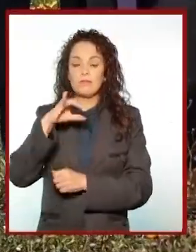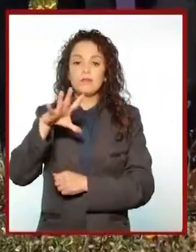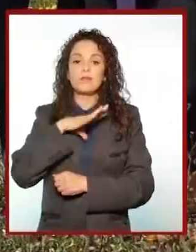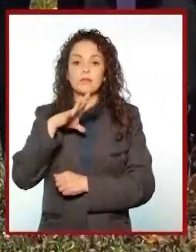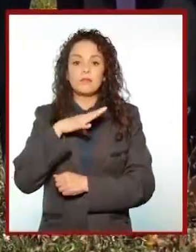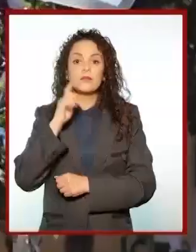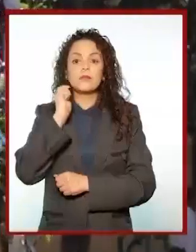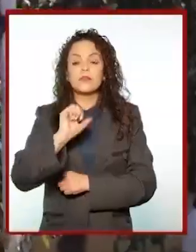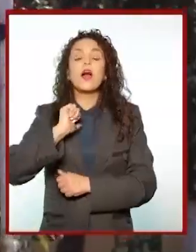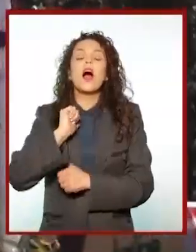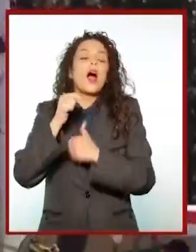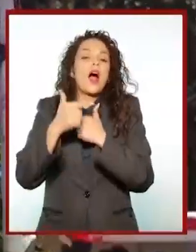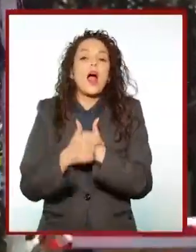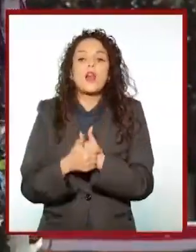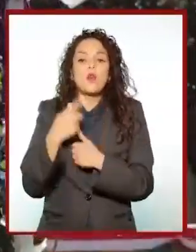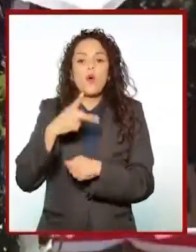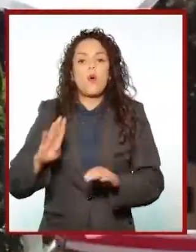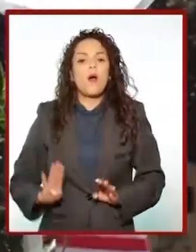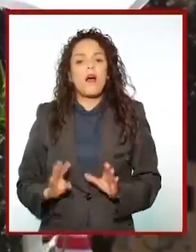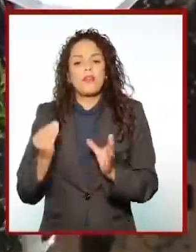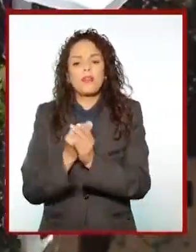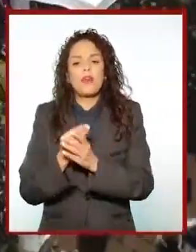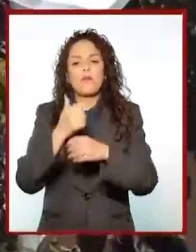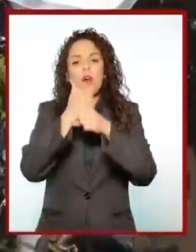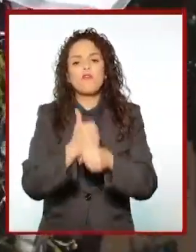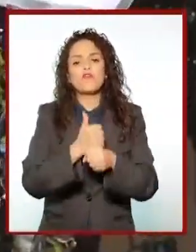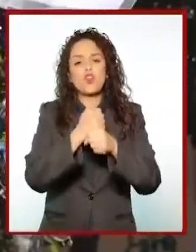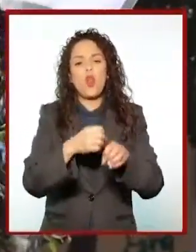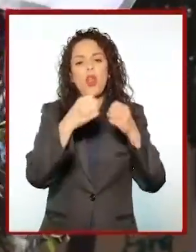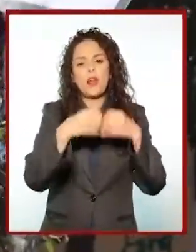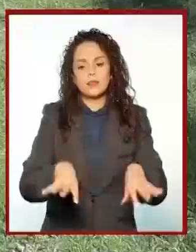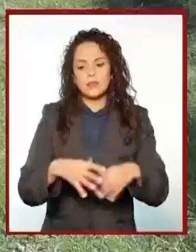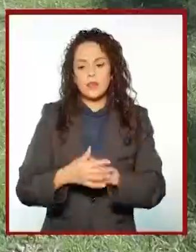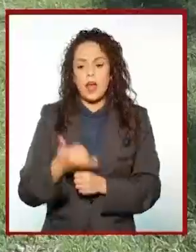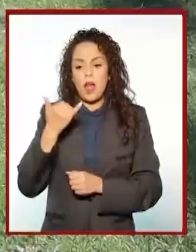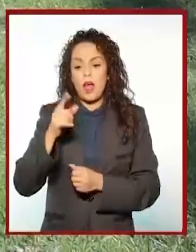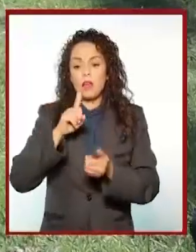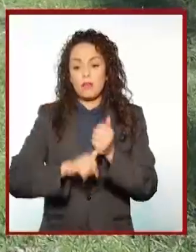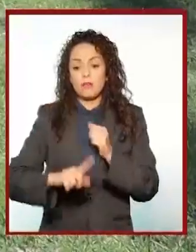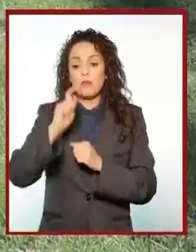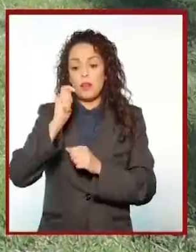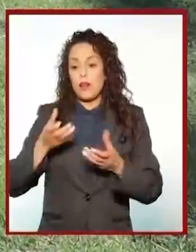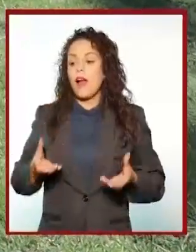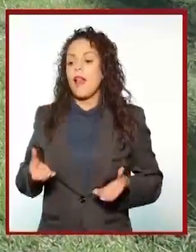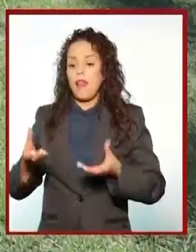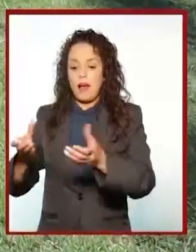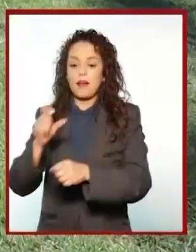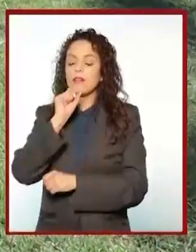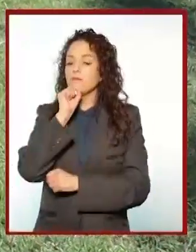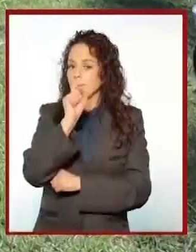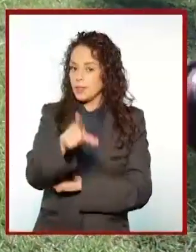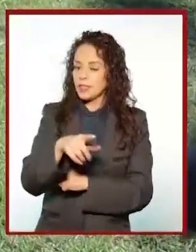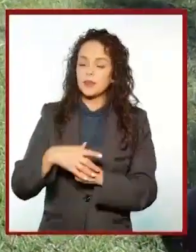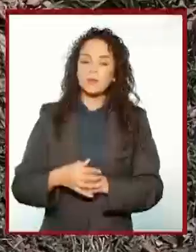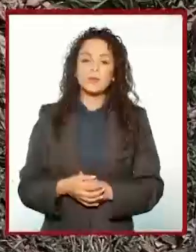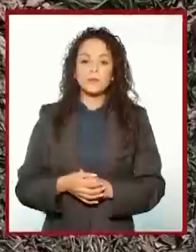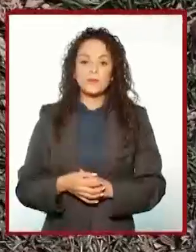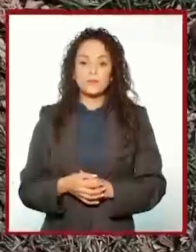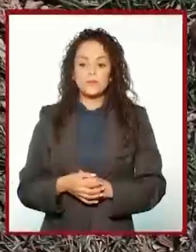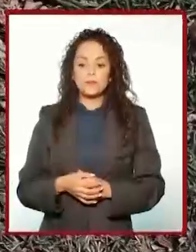sí han sufrido como algún tipo de violencia y una gran parte de ella pues también lo ha hecho en el espacio público,